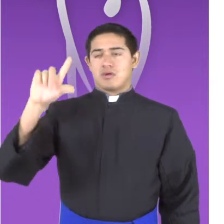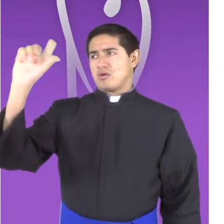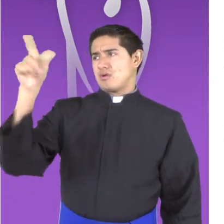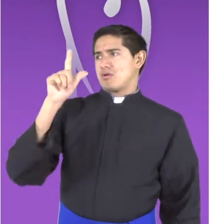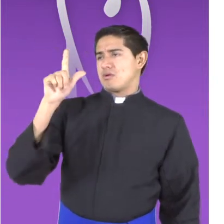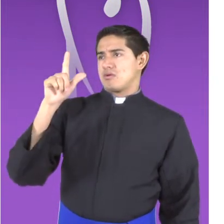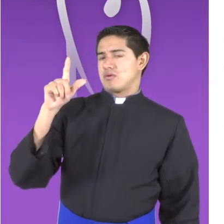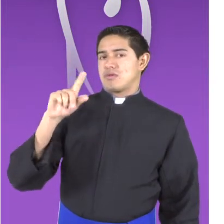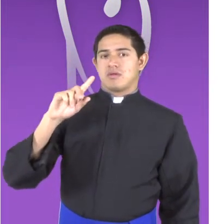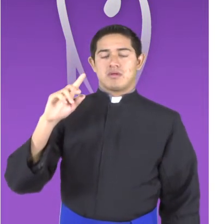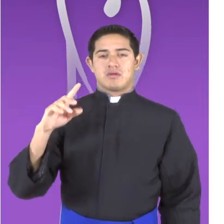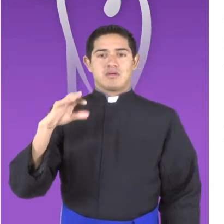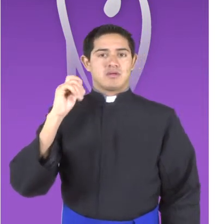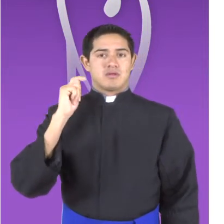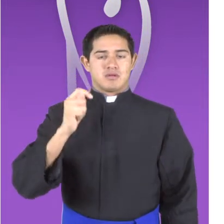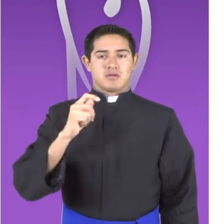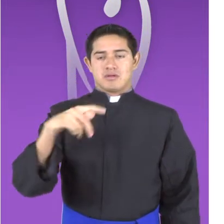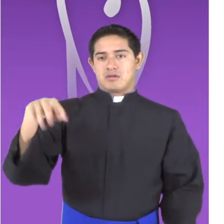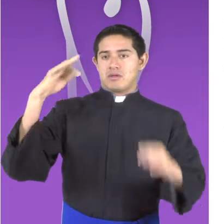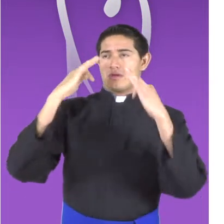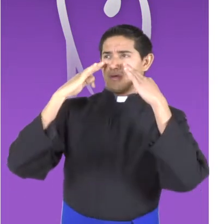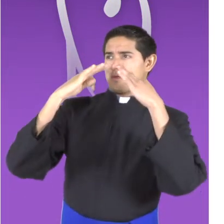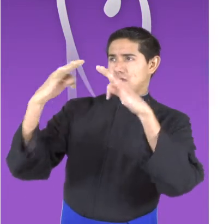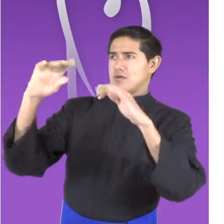sino testigo de la luz.